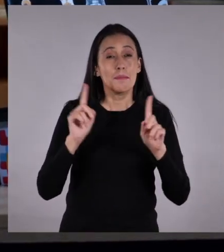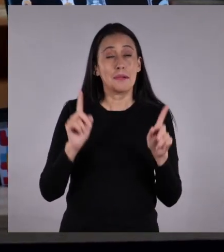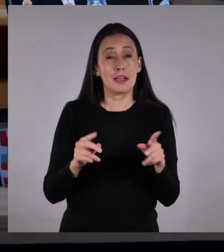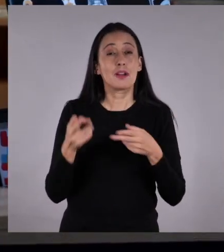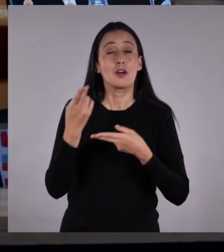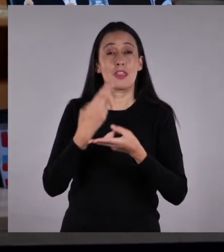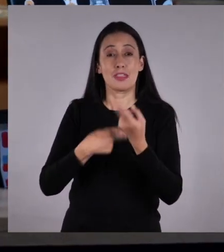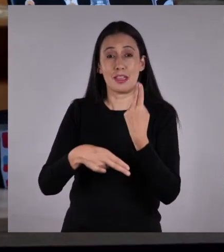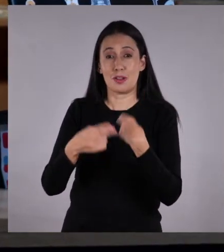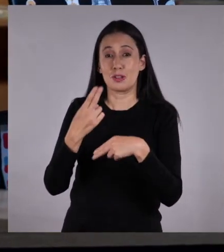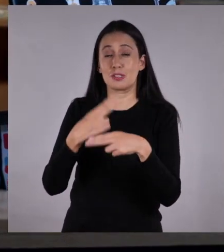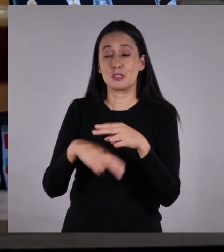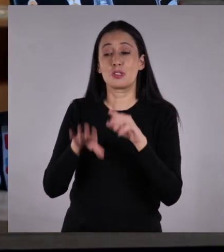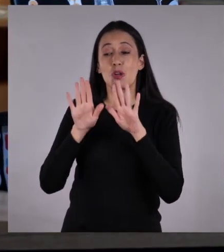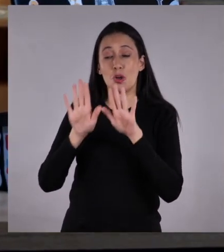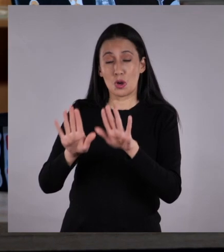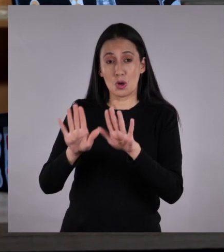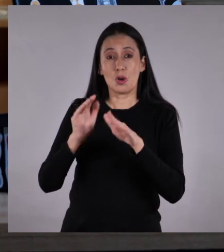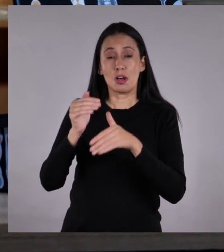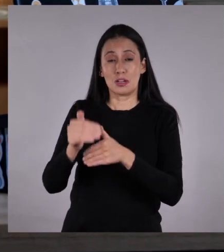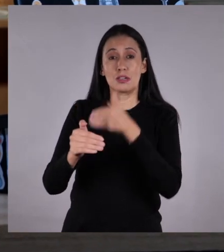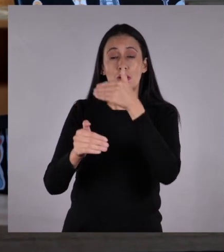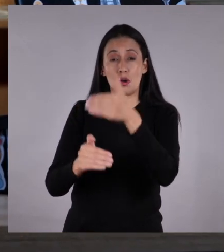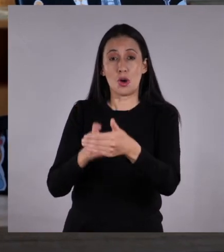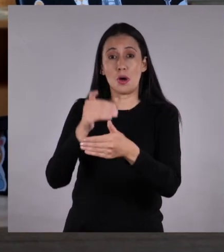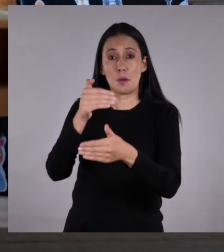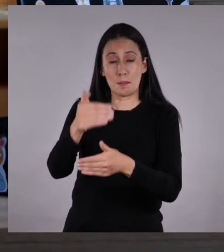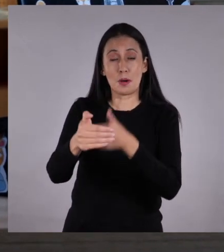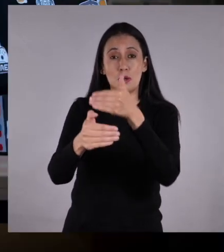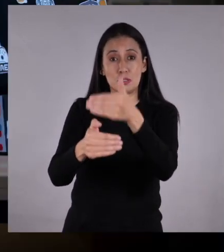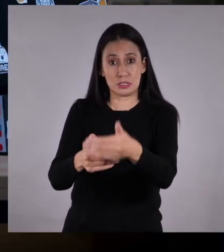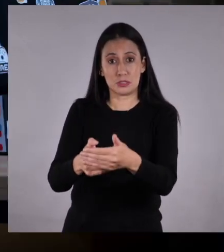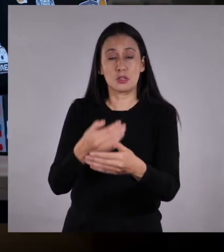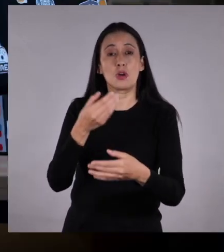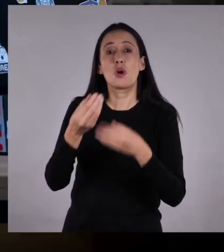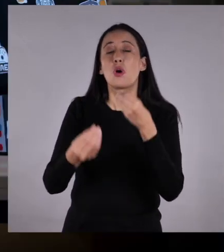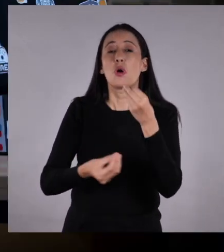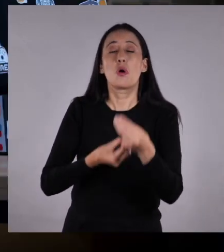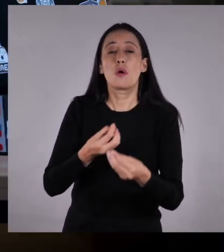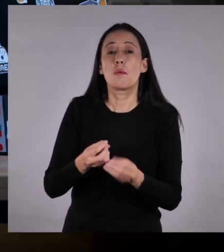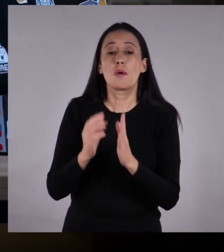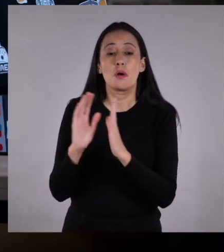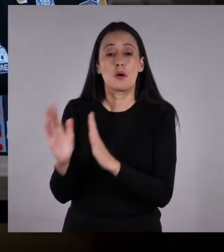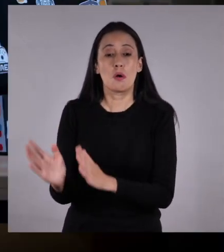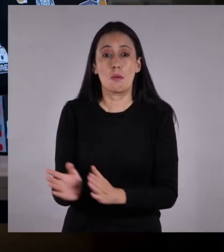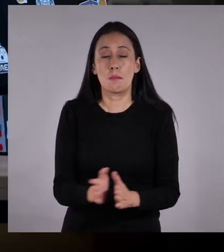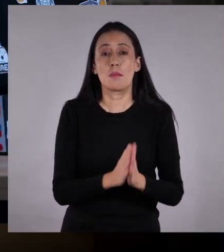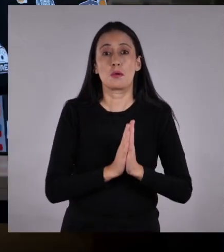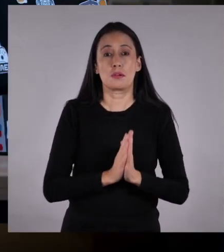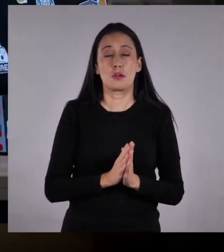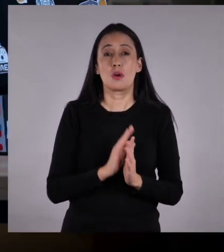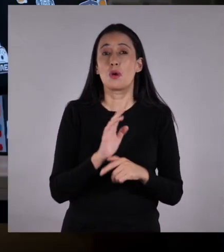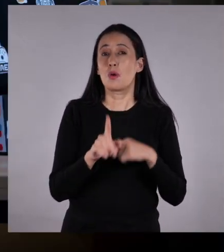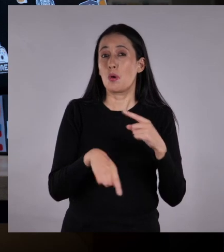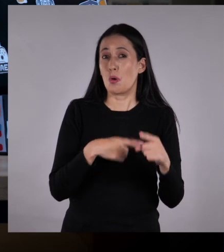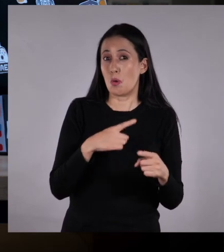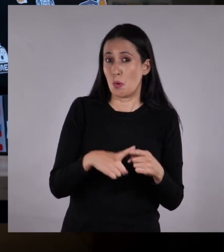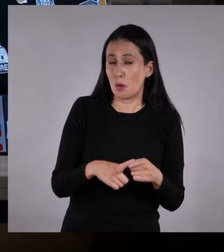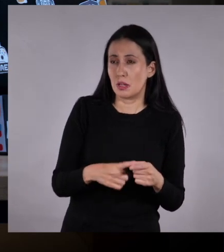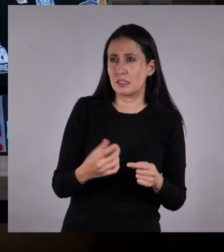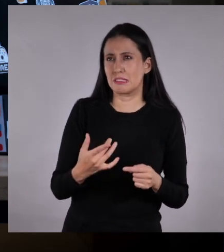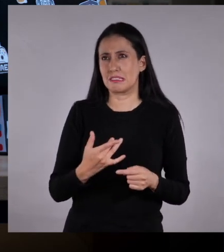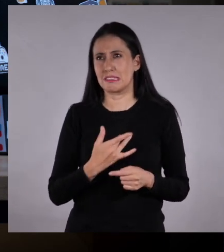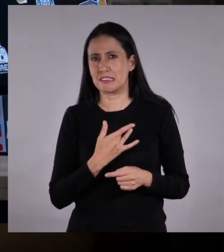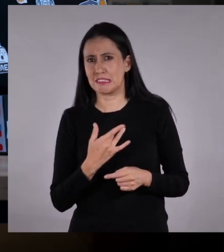fase es un proceso y van sucediendo poco a poco. Cuando todavía sentía algo de ira, empecé a